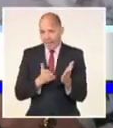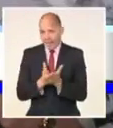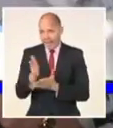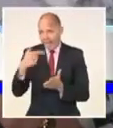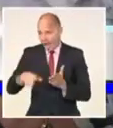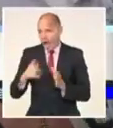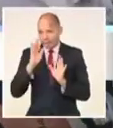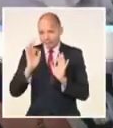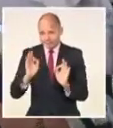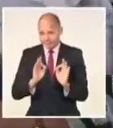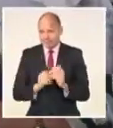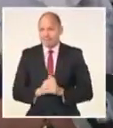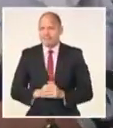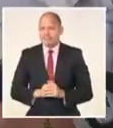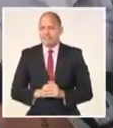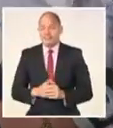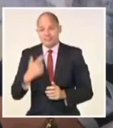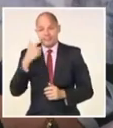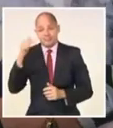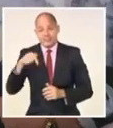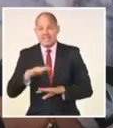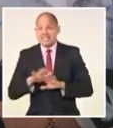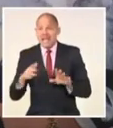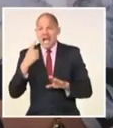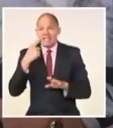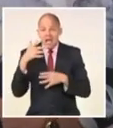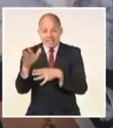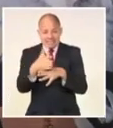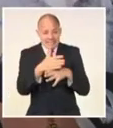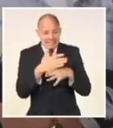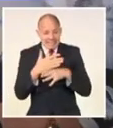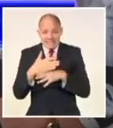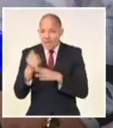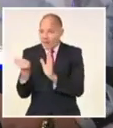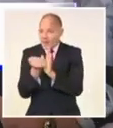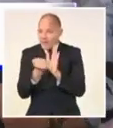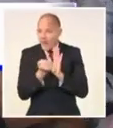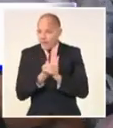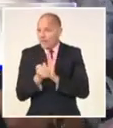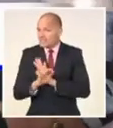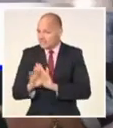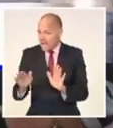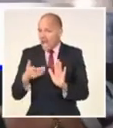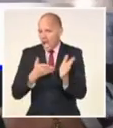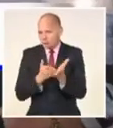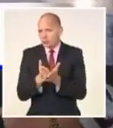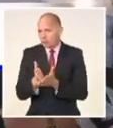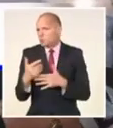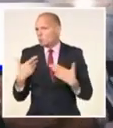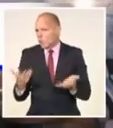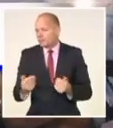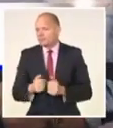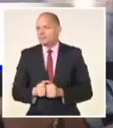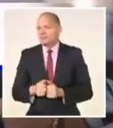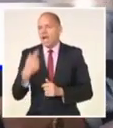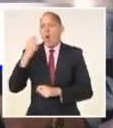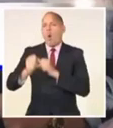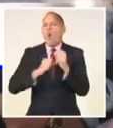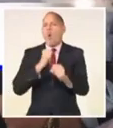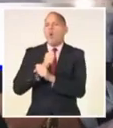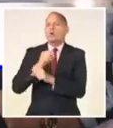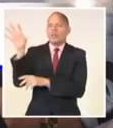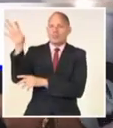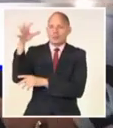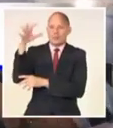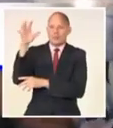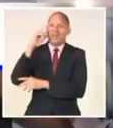Es la entrada de todos los productos que se nos aprobó en el sistema cambiario. En este caso son los ventiladores de pared, han sido